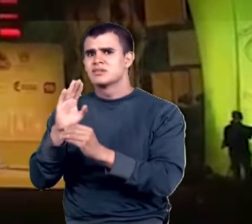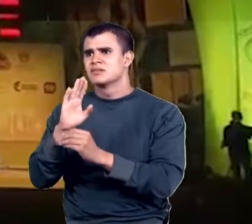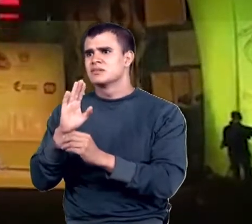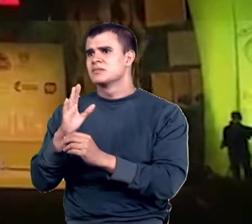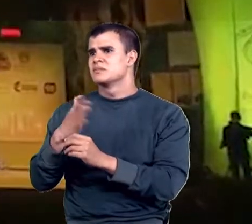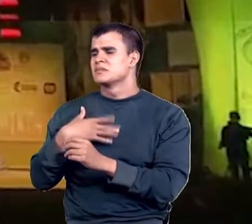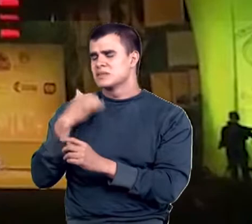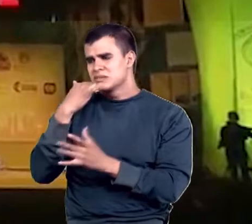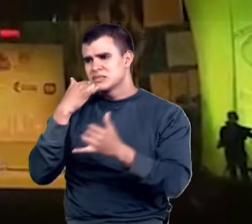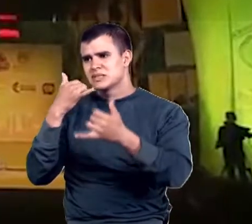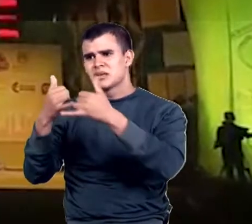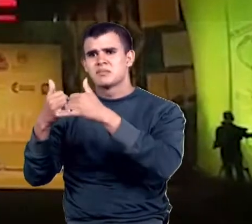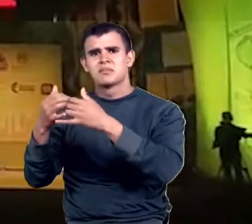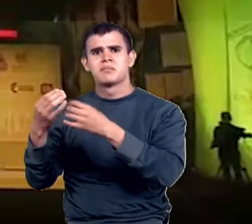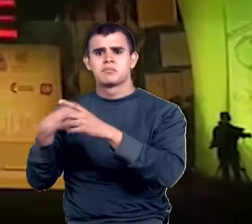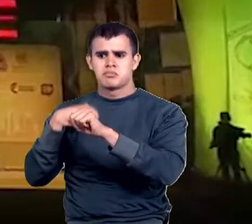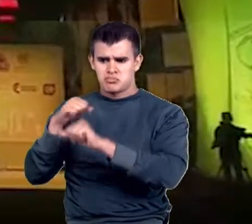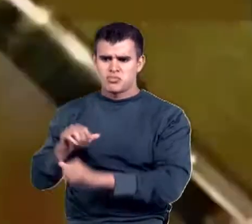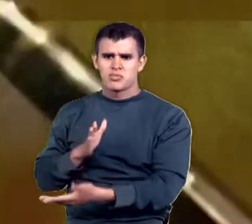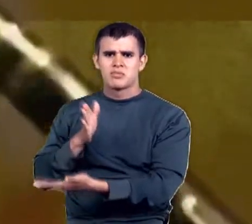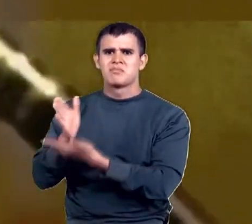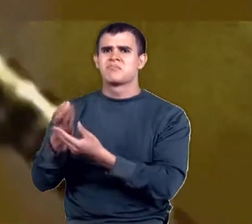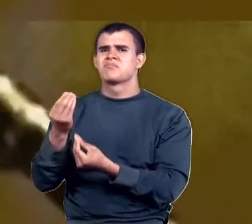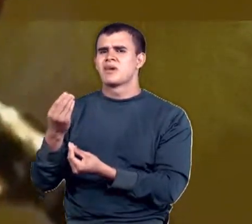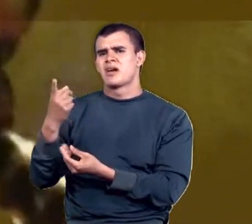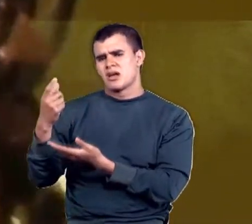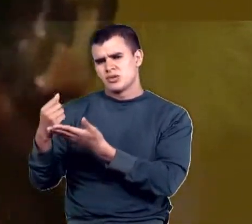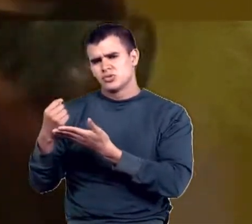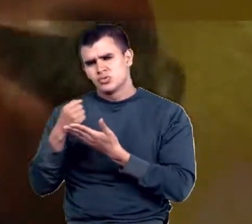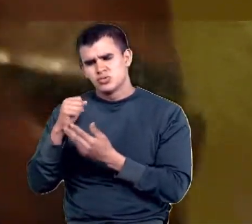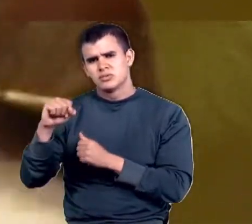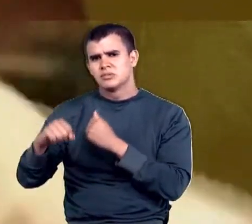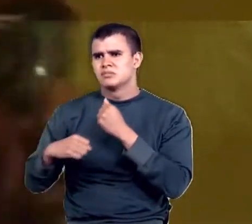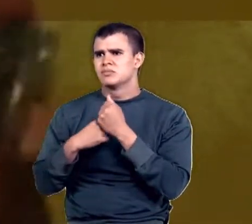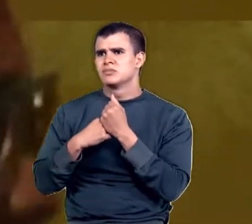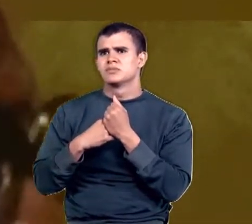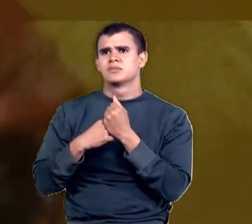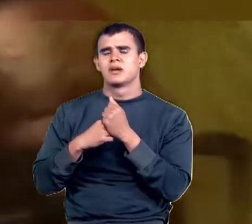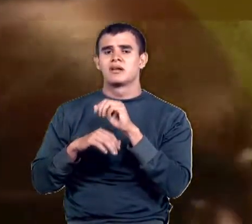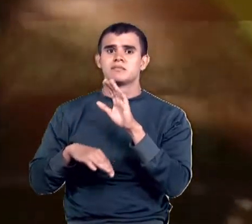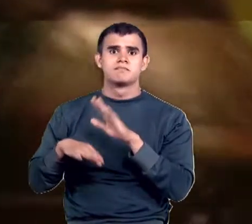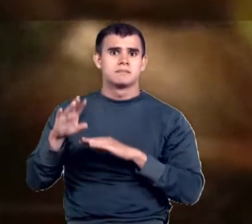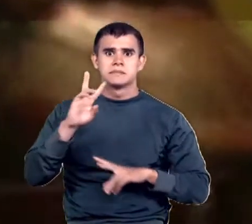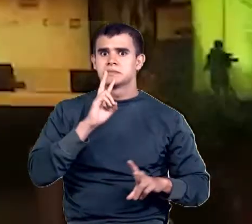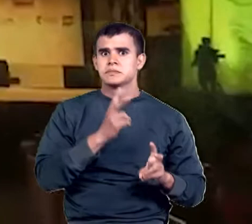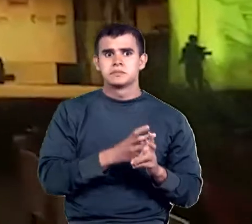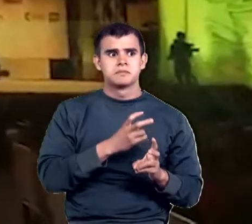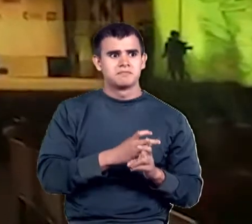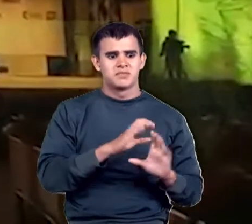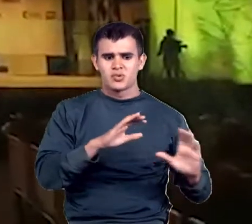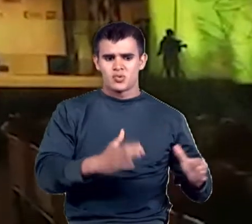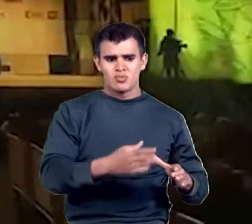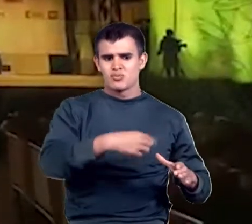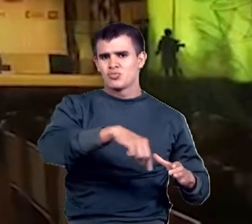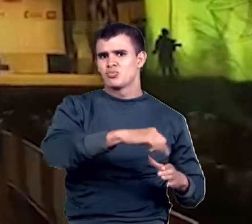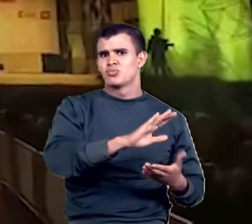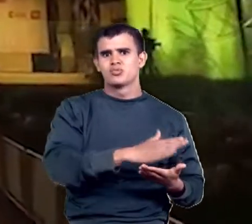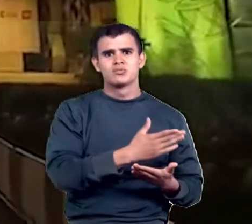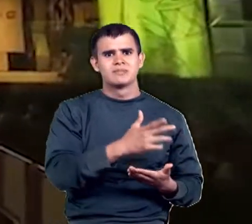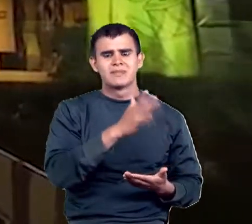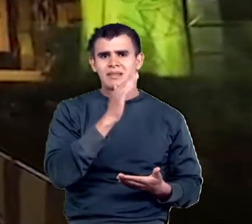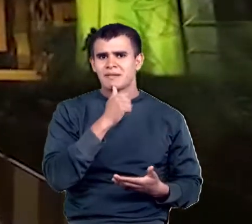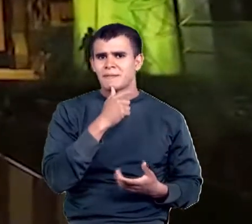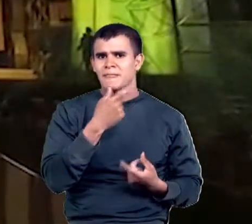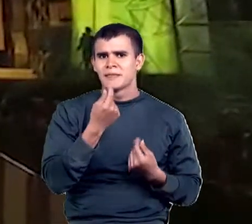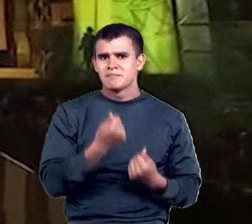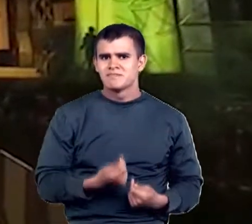toca hacer acuerdos con la gente de los estudios para ver de qué forma se puede colaborar, porque a veces las agrupaciones realmente no tienen un dinero